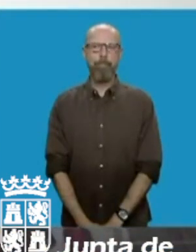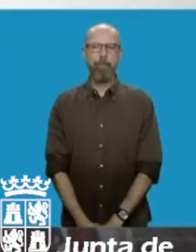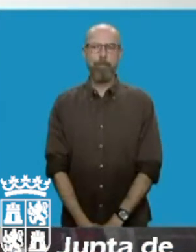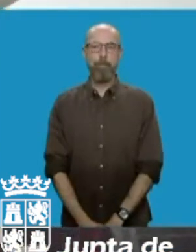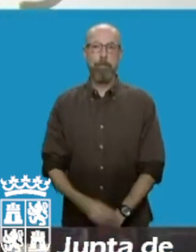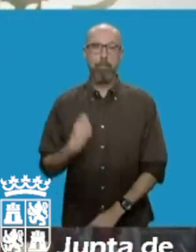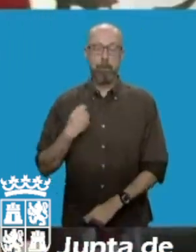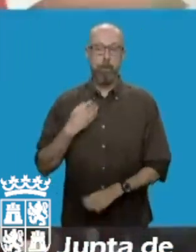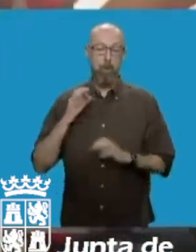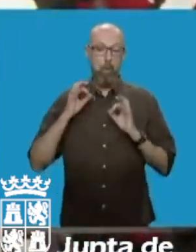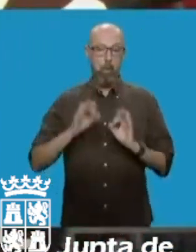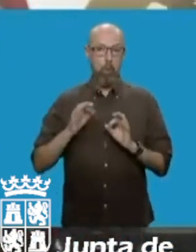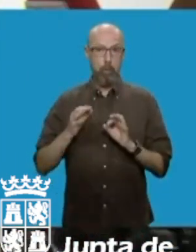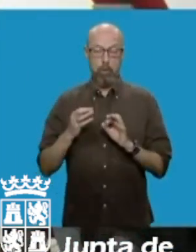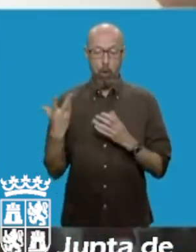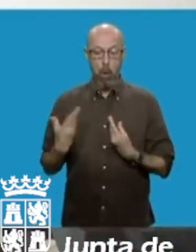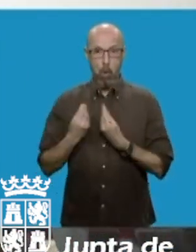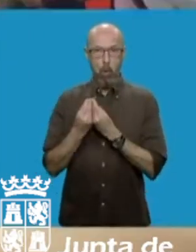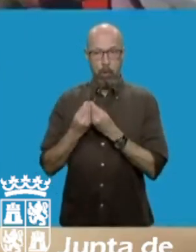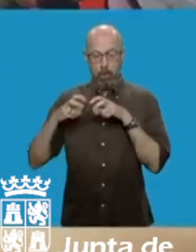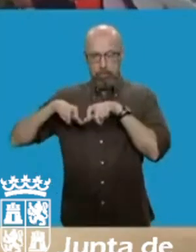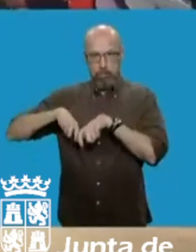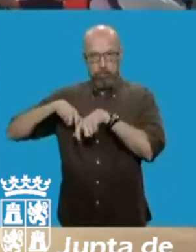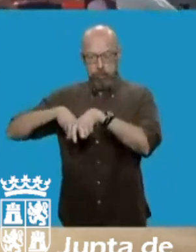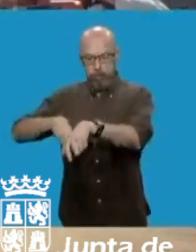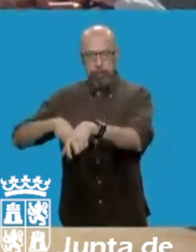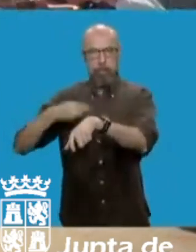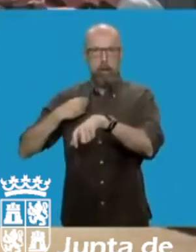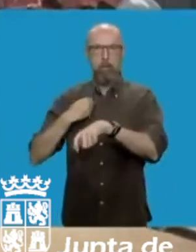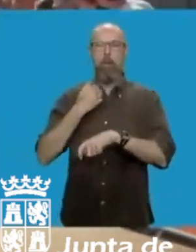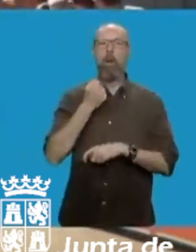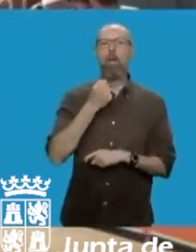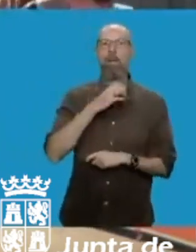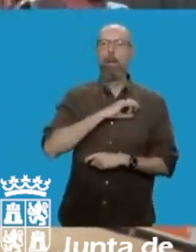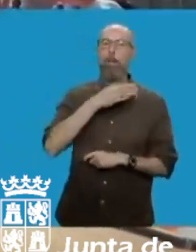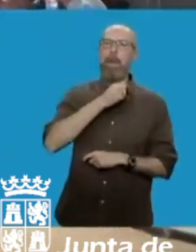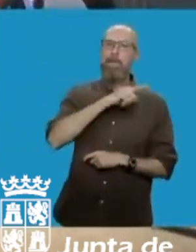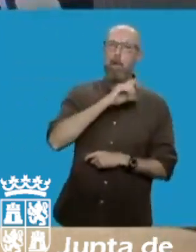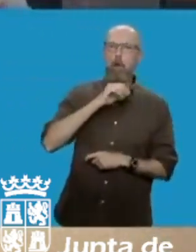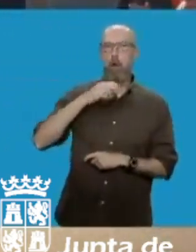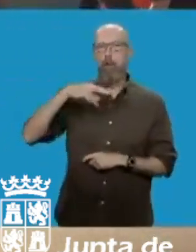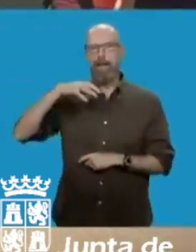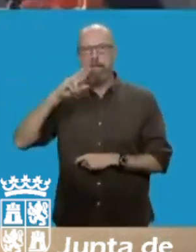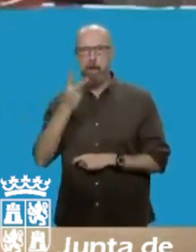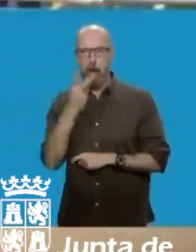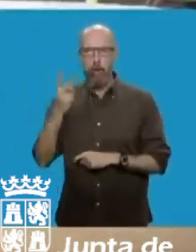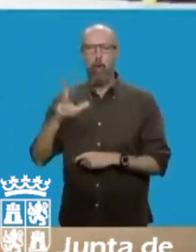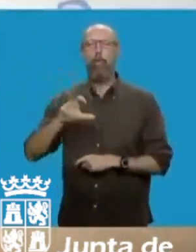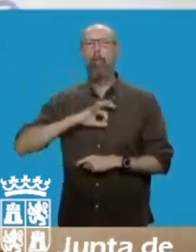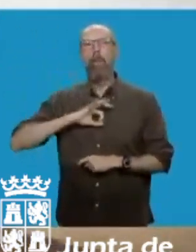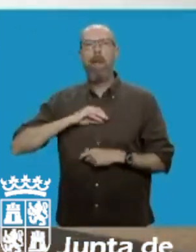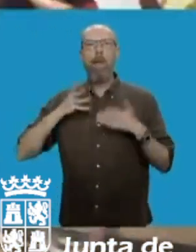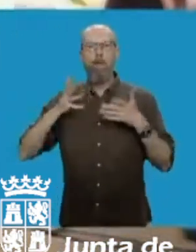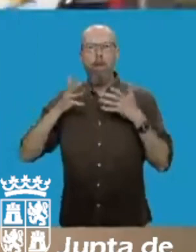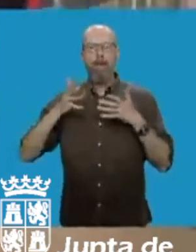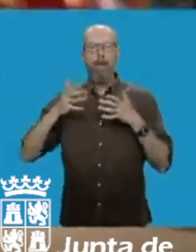Solo unos meses después de subirse juntos a un tándem, Adolfo Bellido y Noel Martín se colgaban la medalla de plata en la prueba en línea del